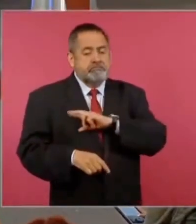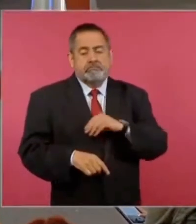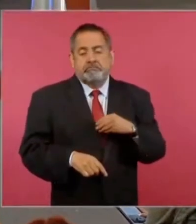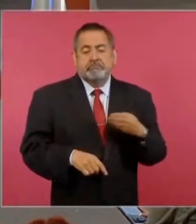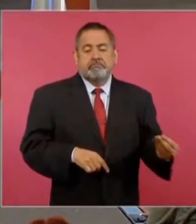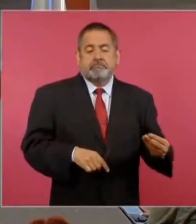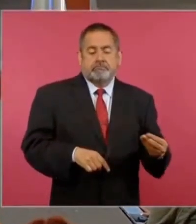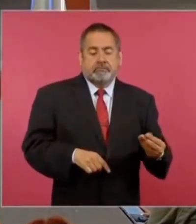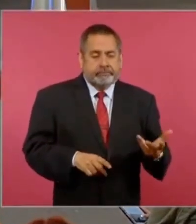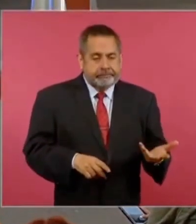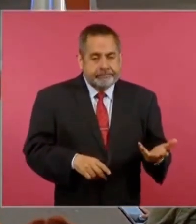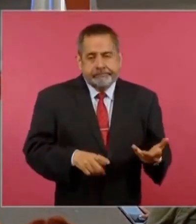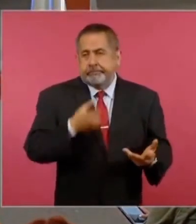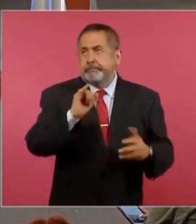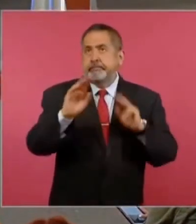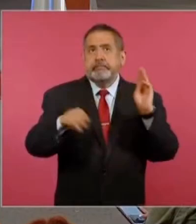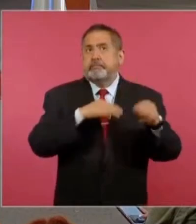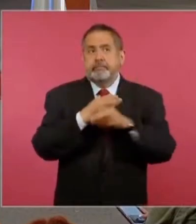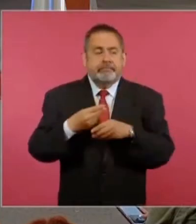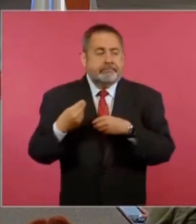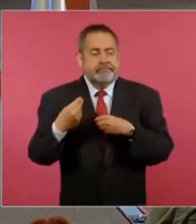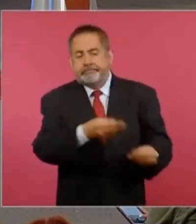en todo el mundo,